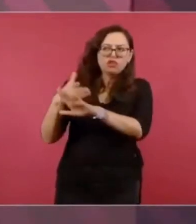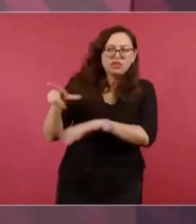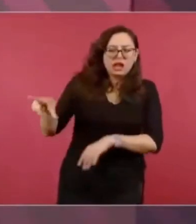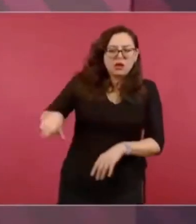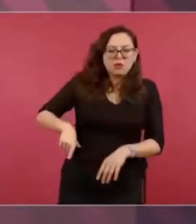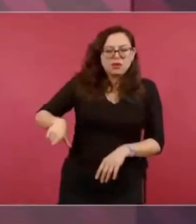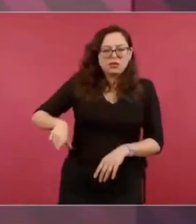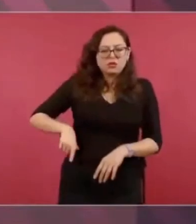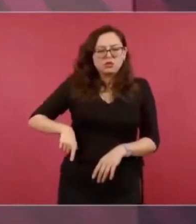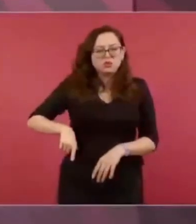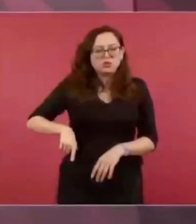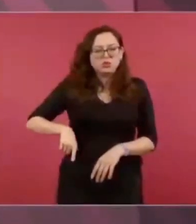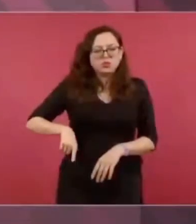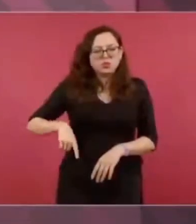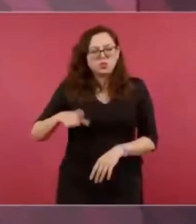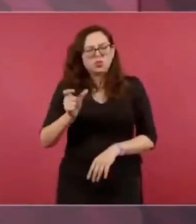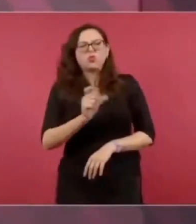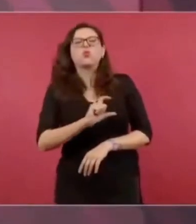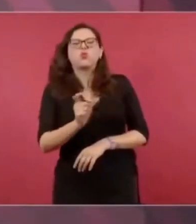Pero además,